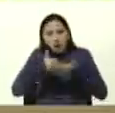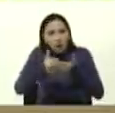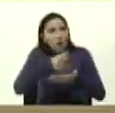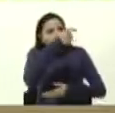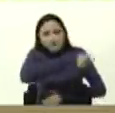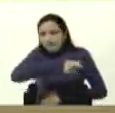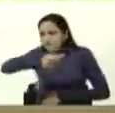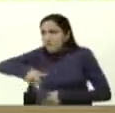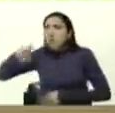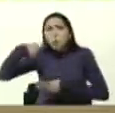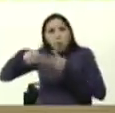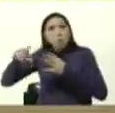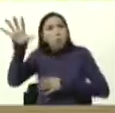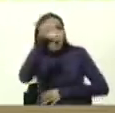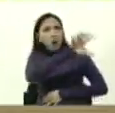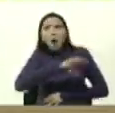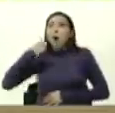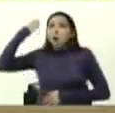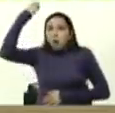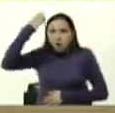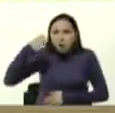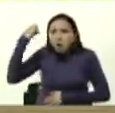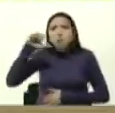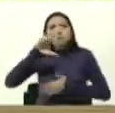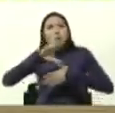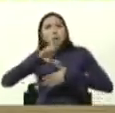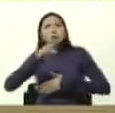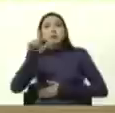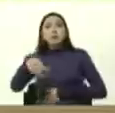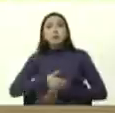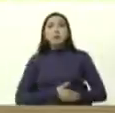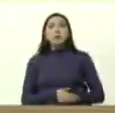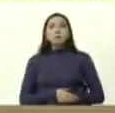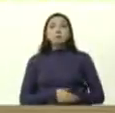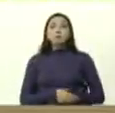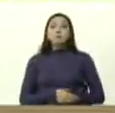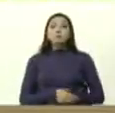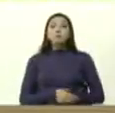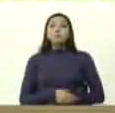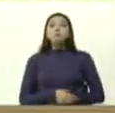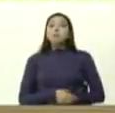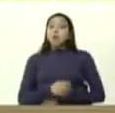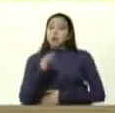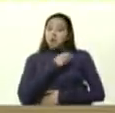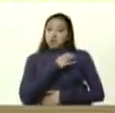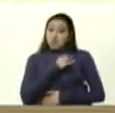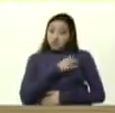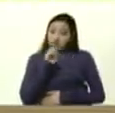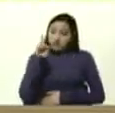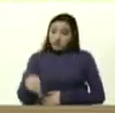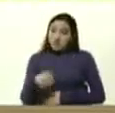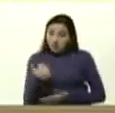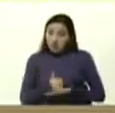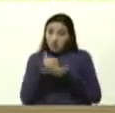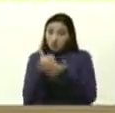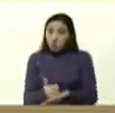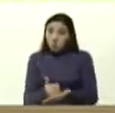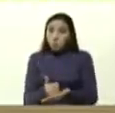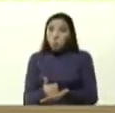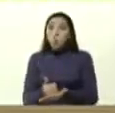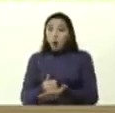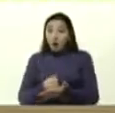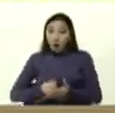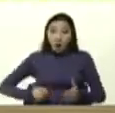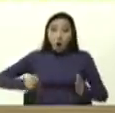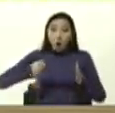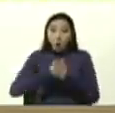migrantes de Europa, de nuestra América, pero también particularmente de Chile. Cuando el terrible golpe de